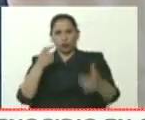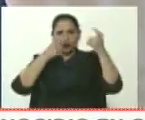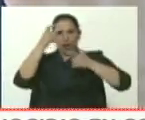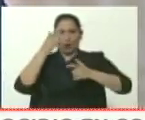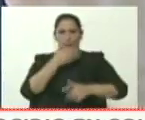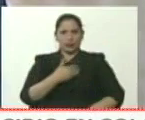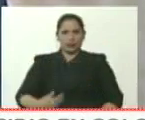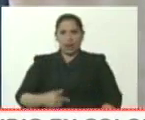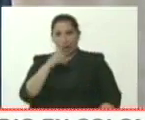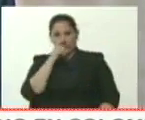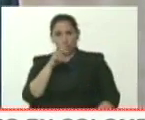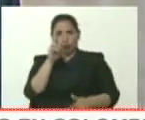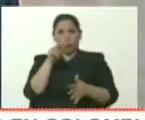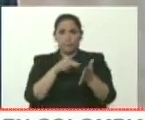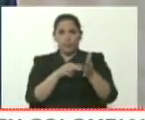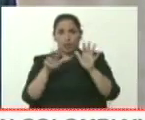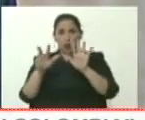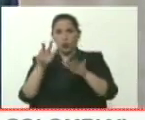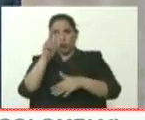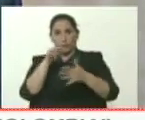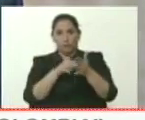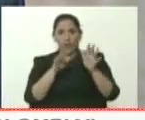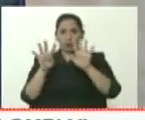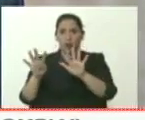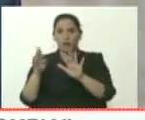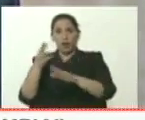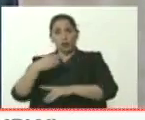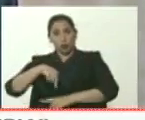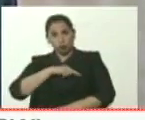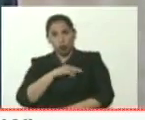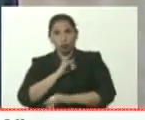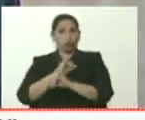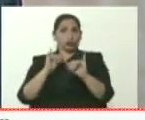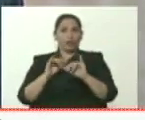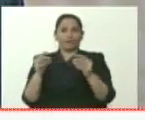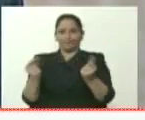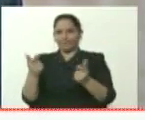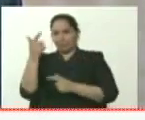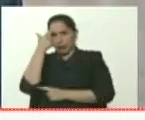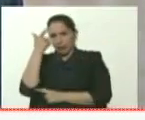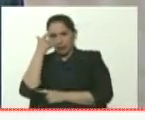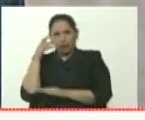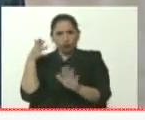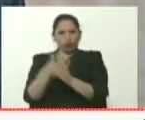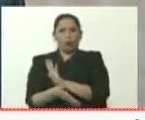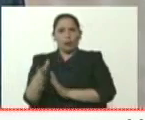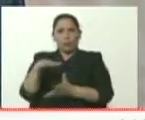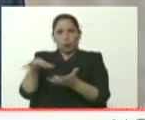en el año 2008-2009, donde advertíamos no solo de las consecuencias de